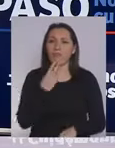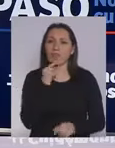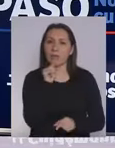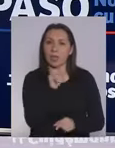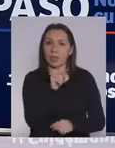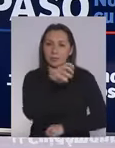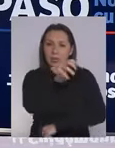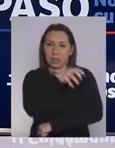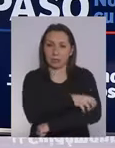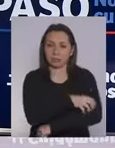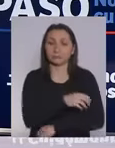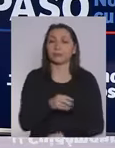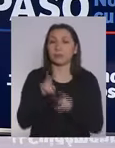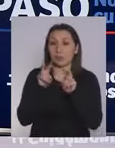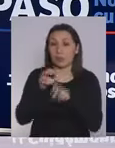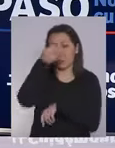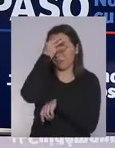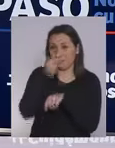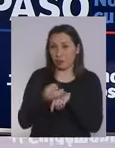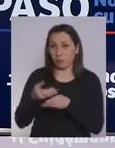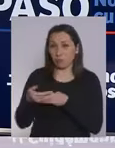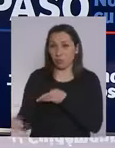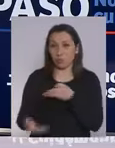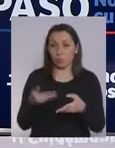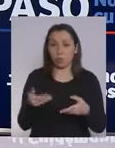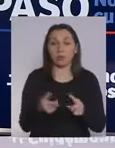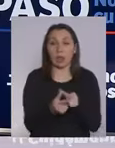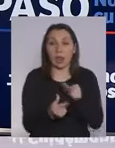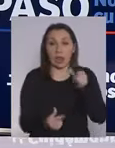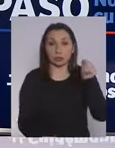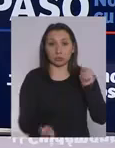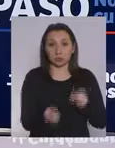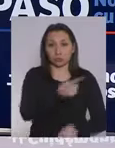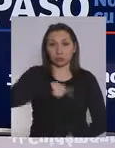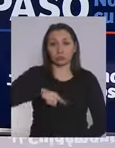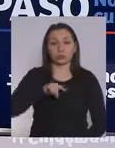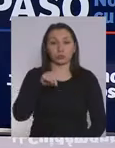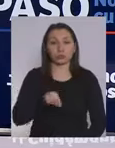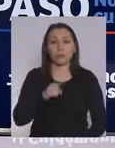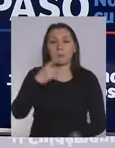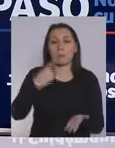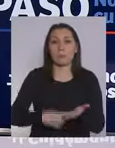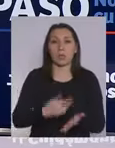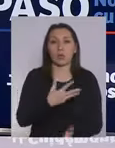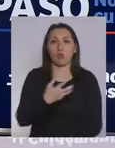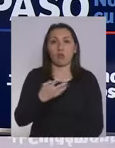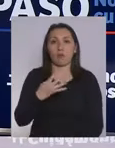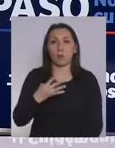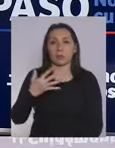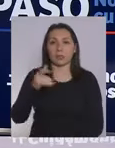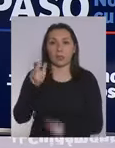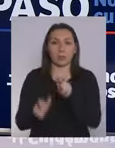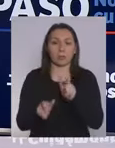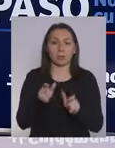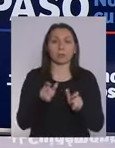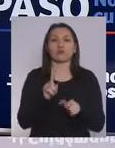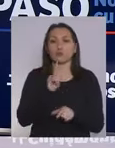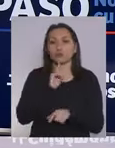en cuanto a los contagios a nivel nacional nosotros hoy día tenemos mil 945 personas